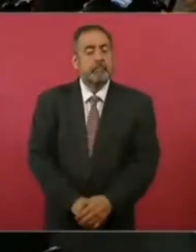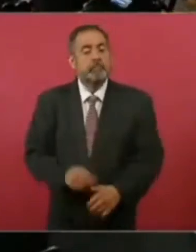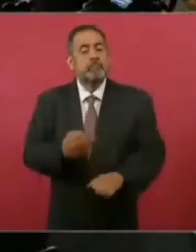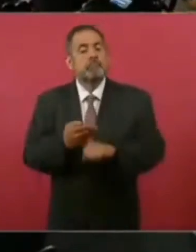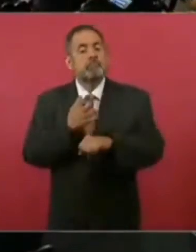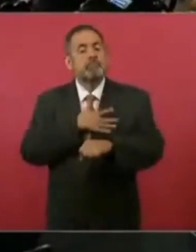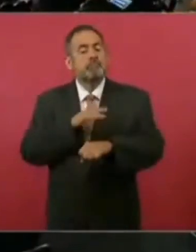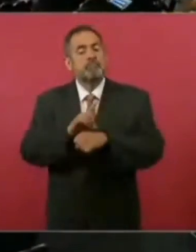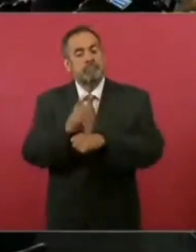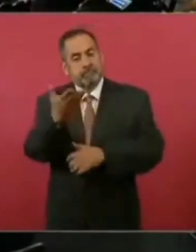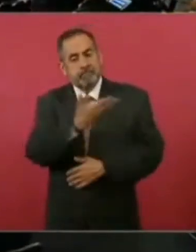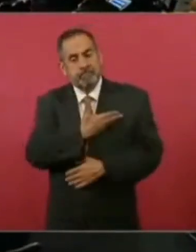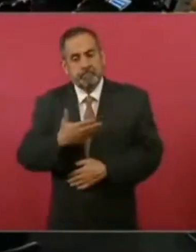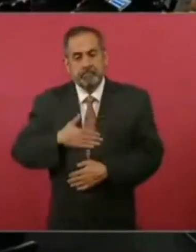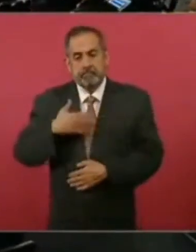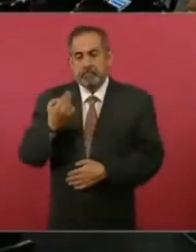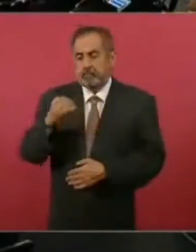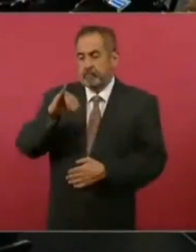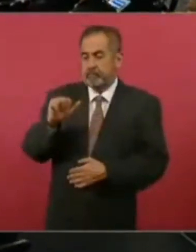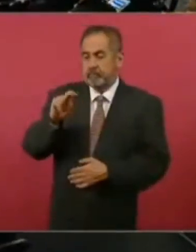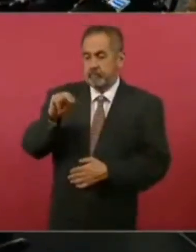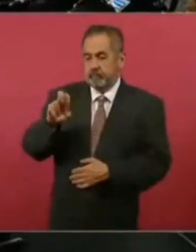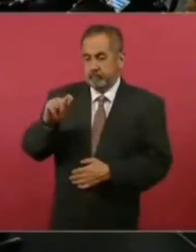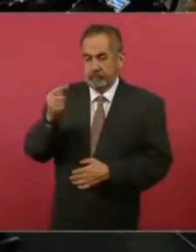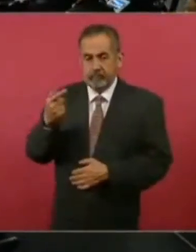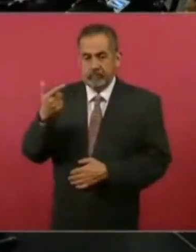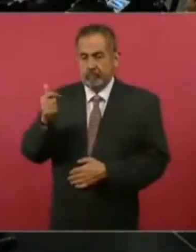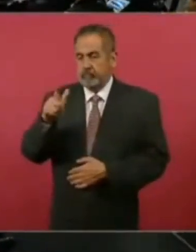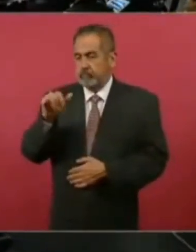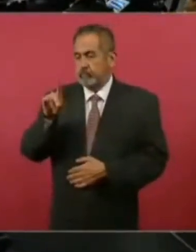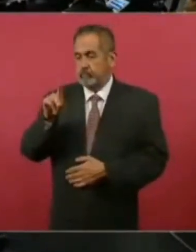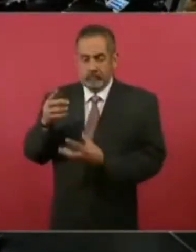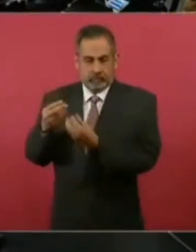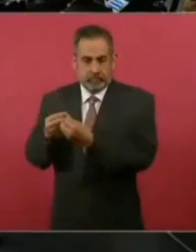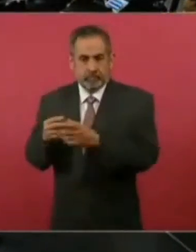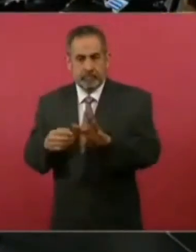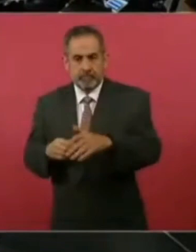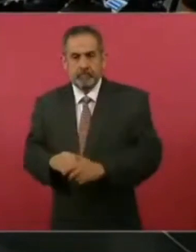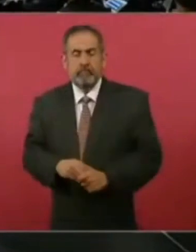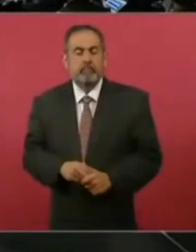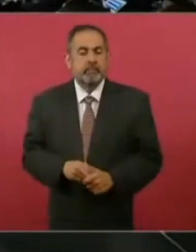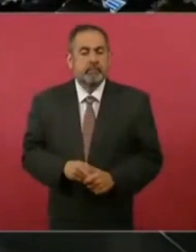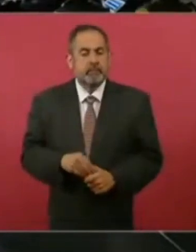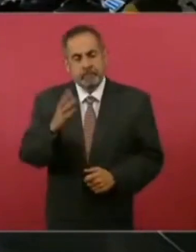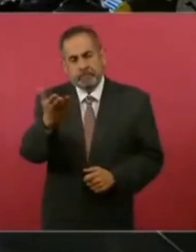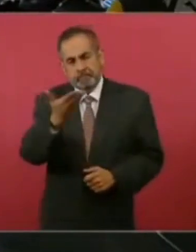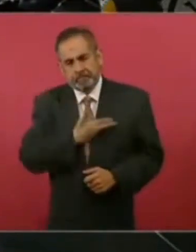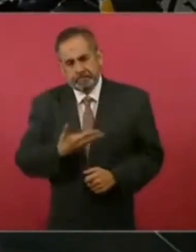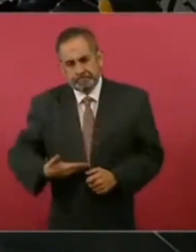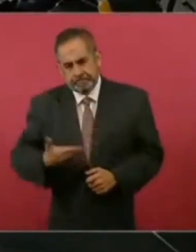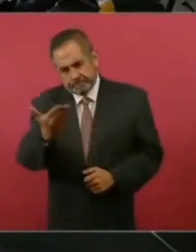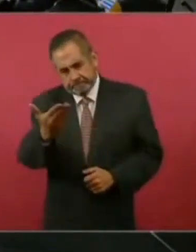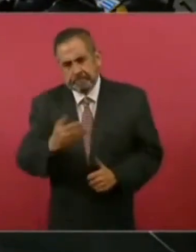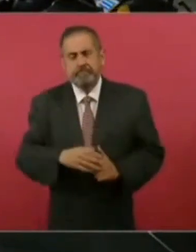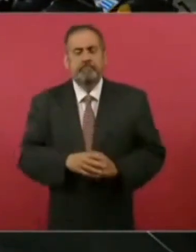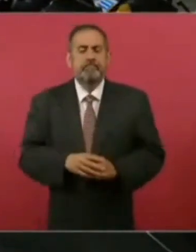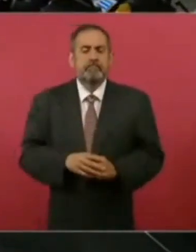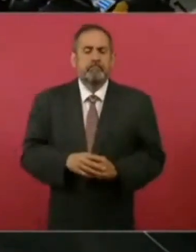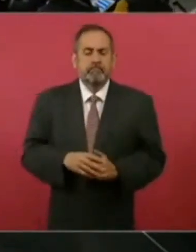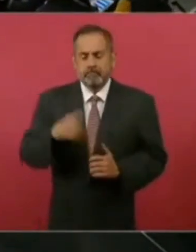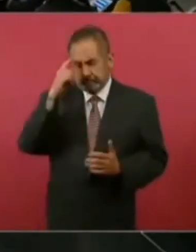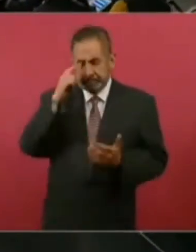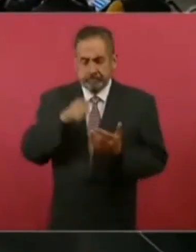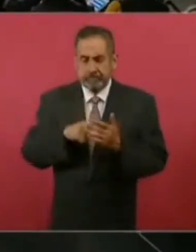Buenos días, señor presidente. Janet Galindo, de Grupo Transmedia, La Chispa. Señor presidente, creo que sí es